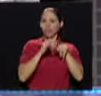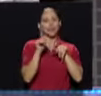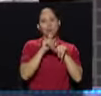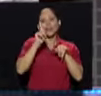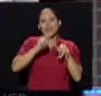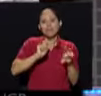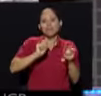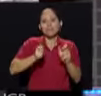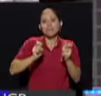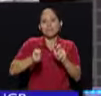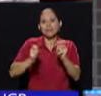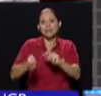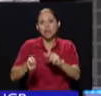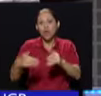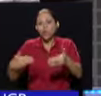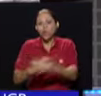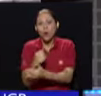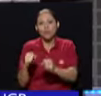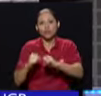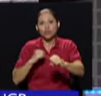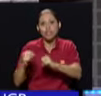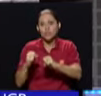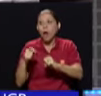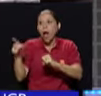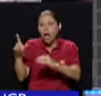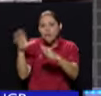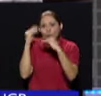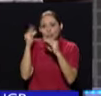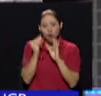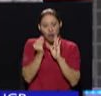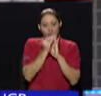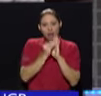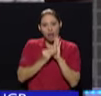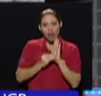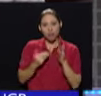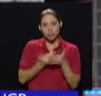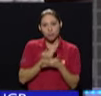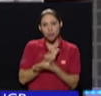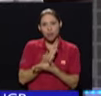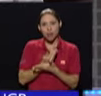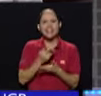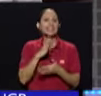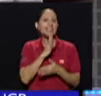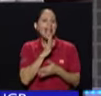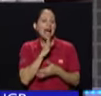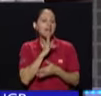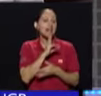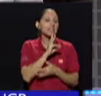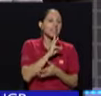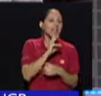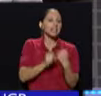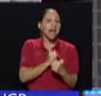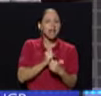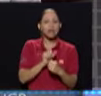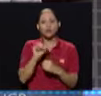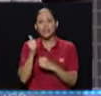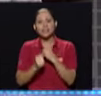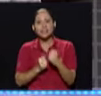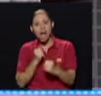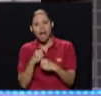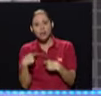cada vez que ocurren sismos nuevos. Es casi una responsabilidad. Se habla de más o menos un periodo de modificación de entre 6 y 10